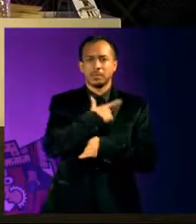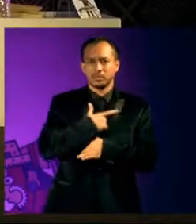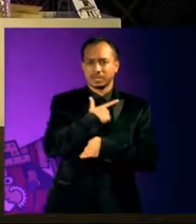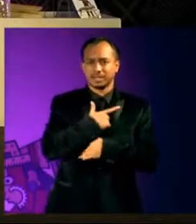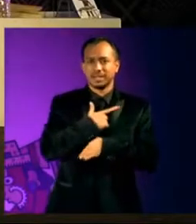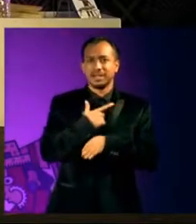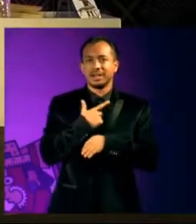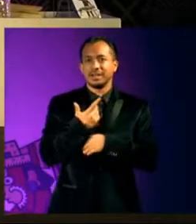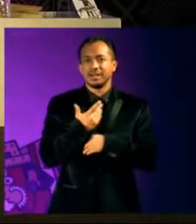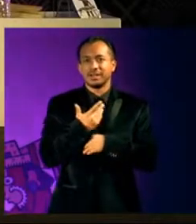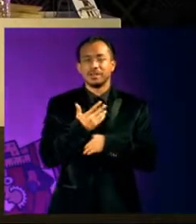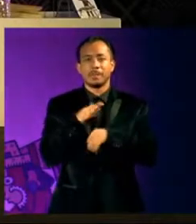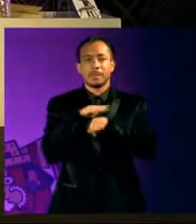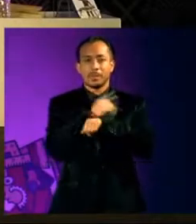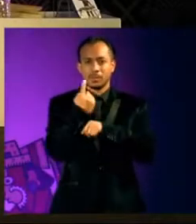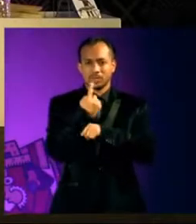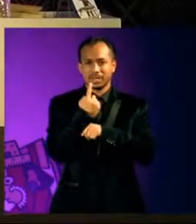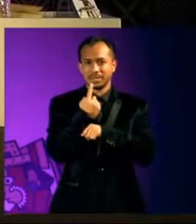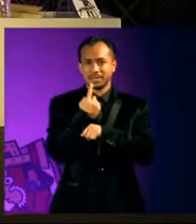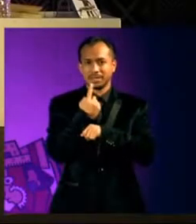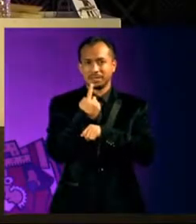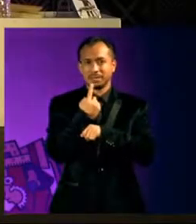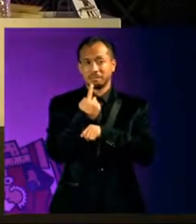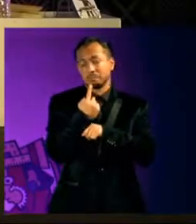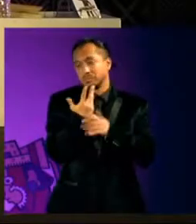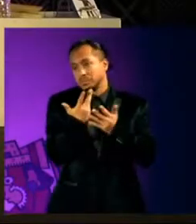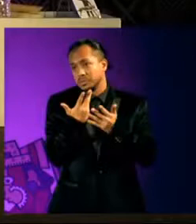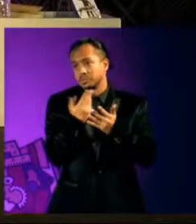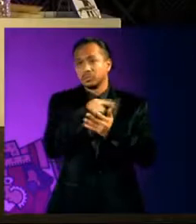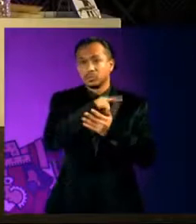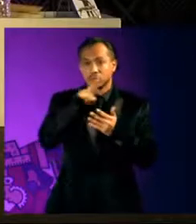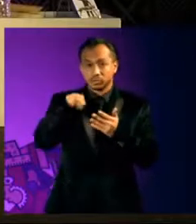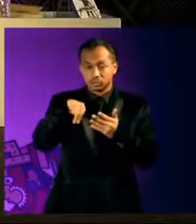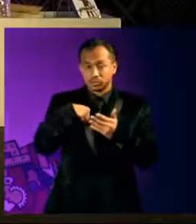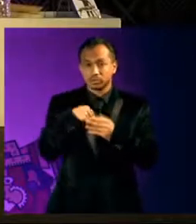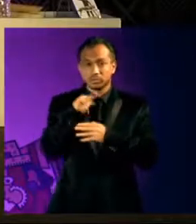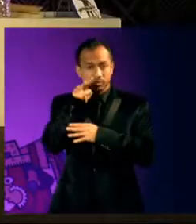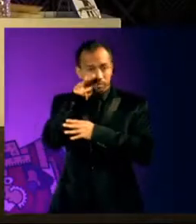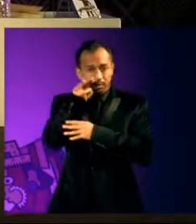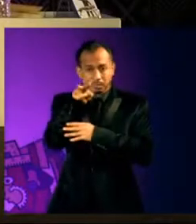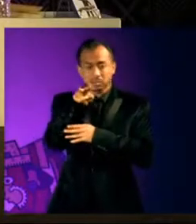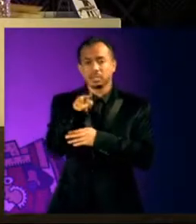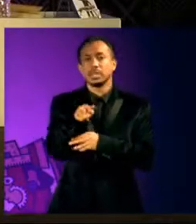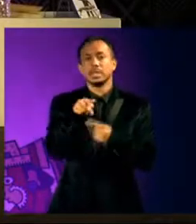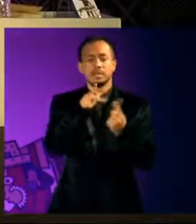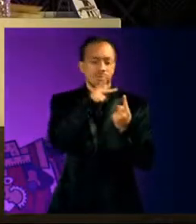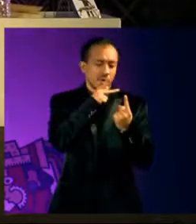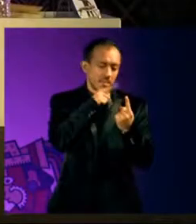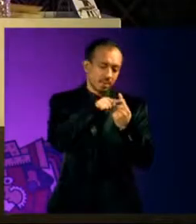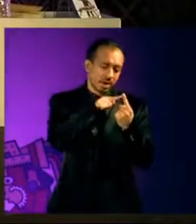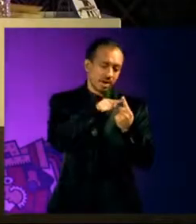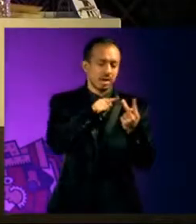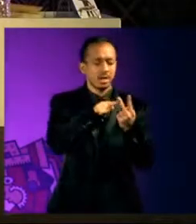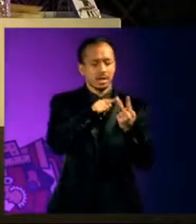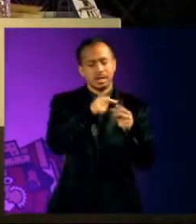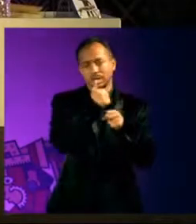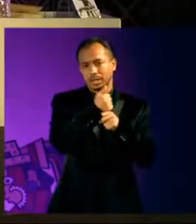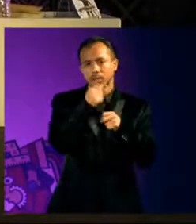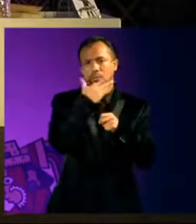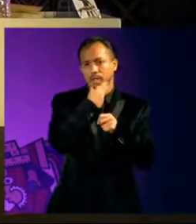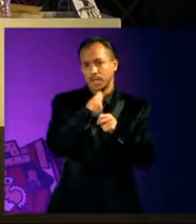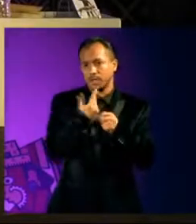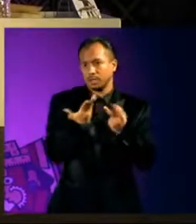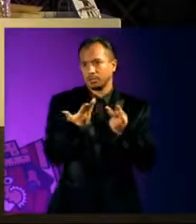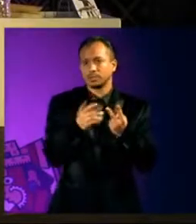y lo vemos no en nuestros padres en los abuelos una de las cosas que